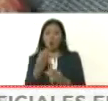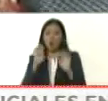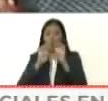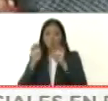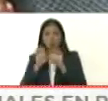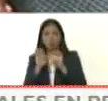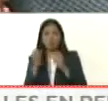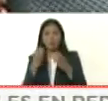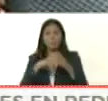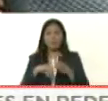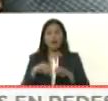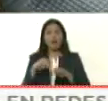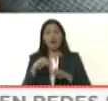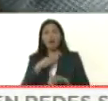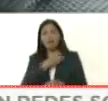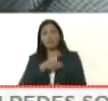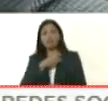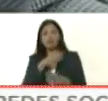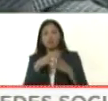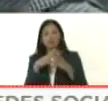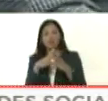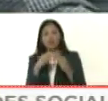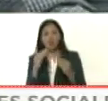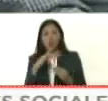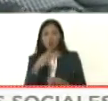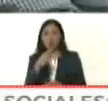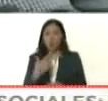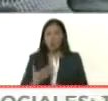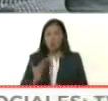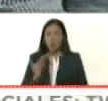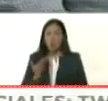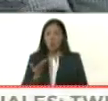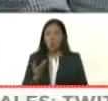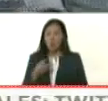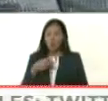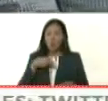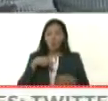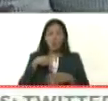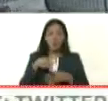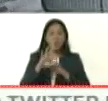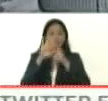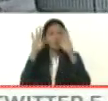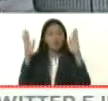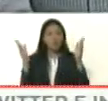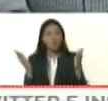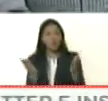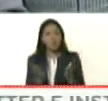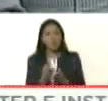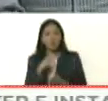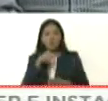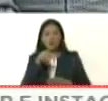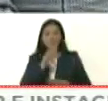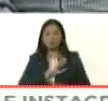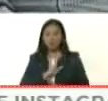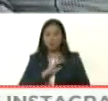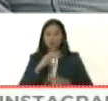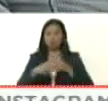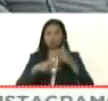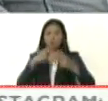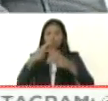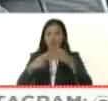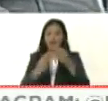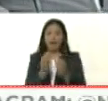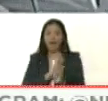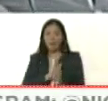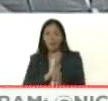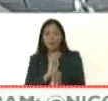educación, a través de las misiones, grandes misiones, poder andar el mundo, poder caminar su propio proceso de